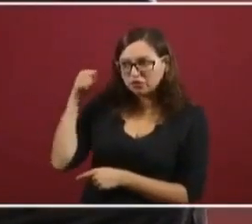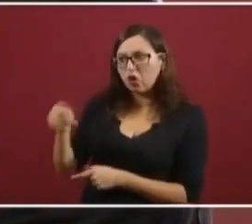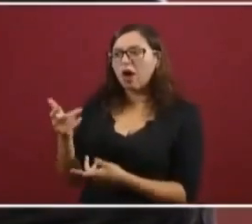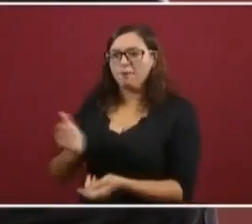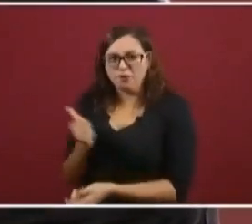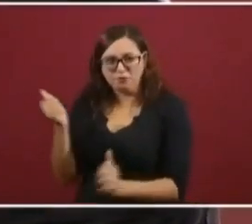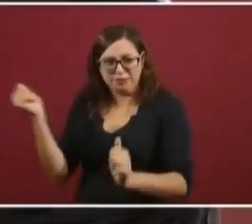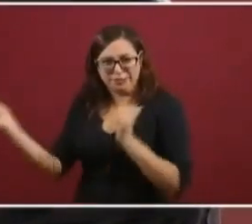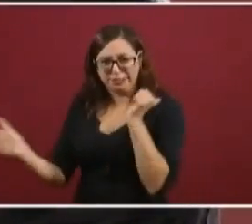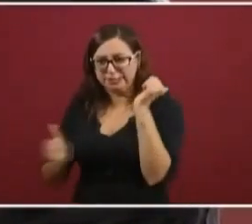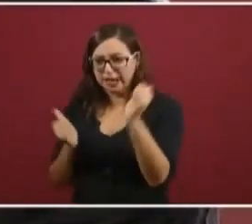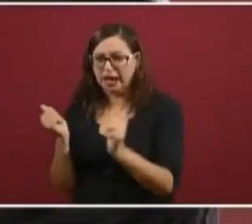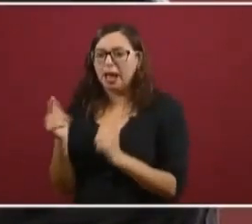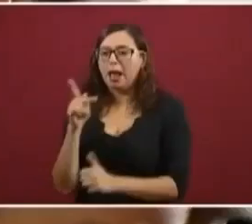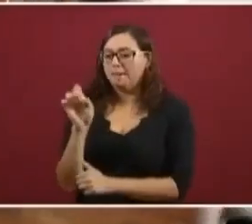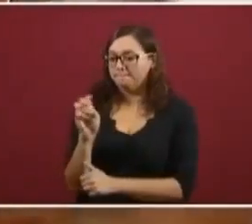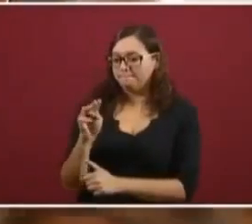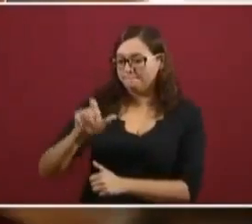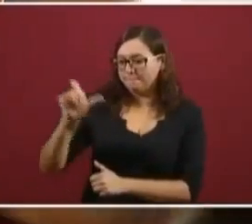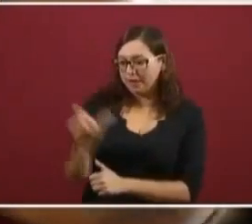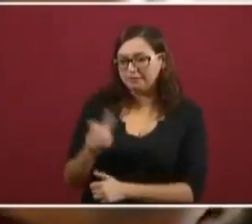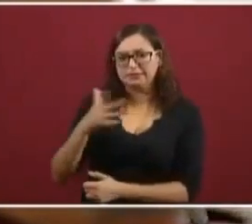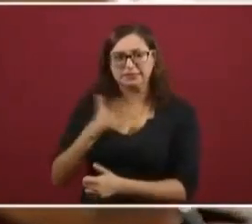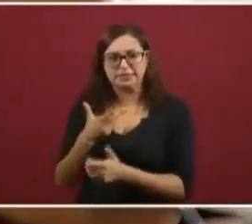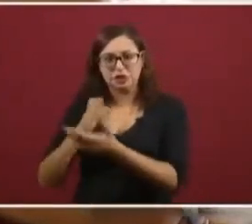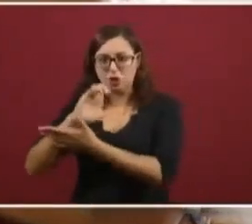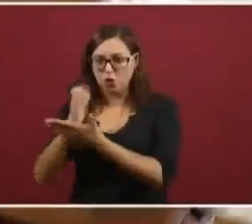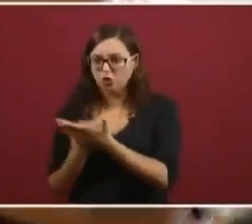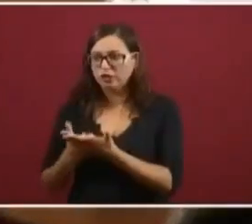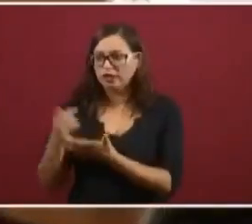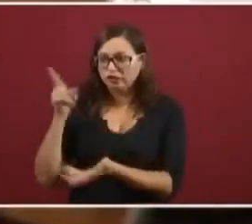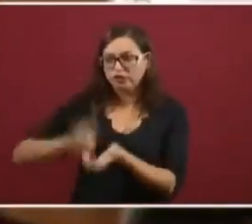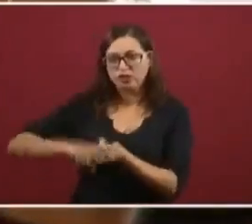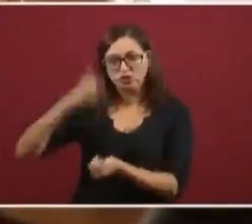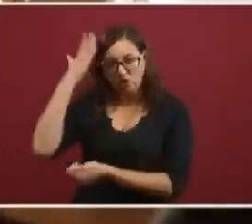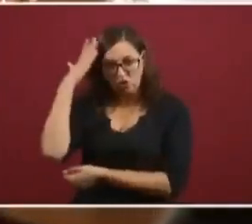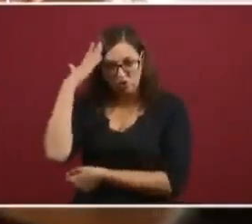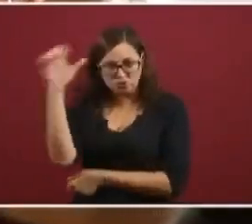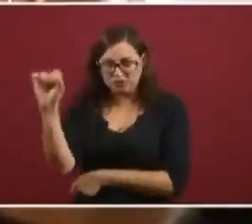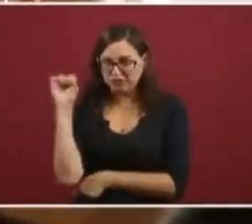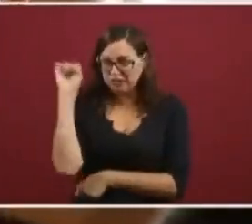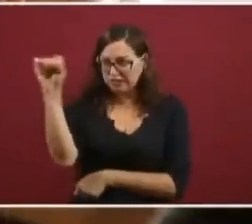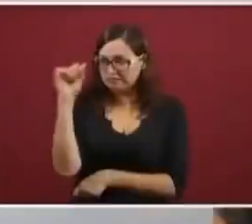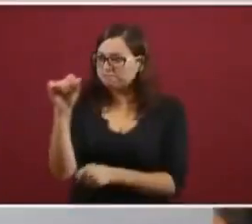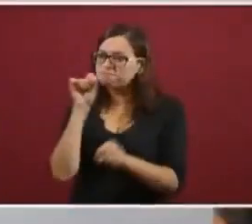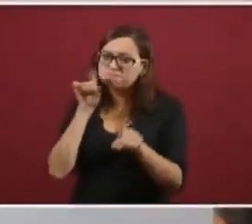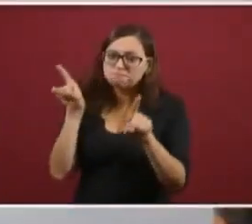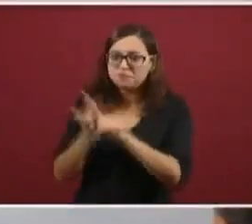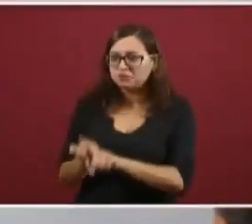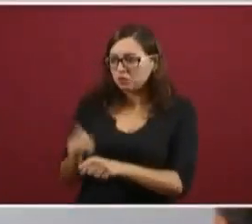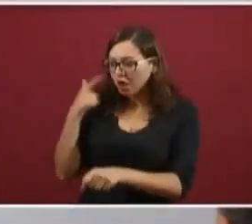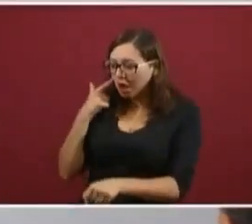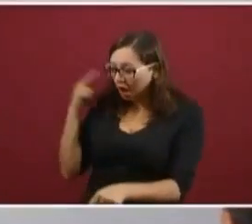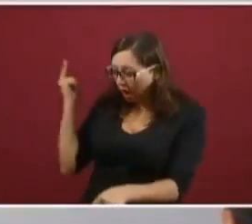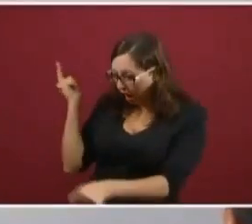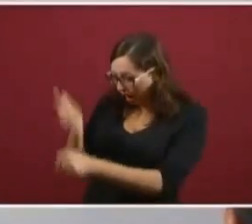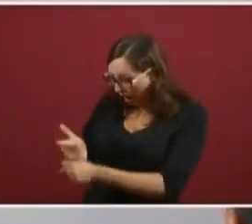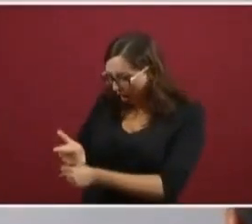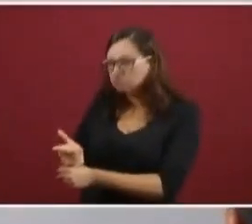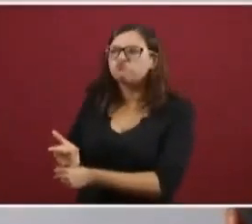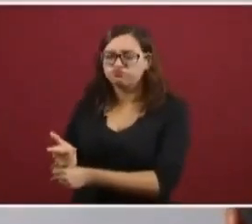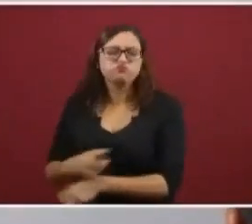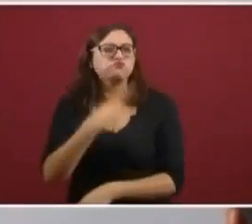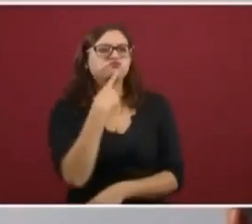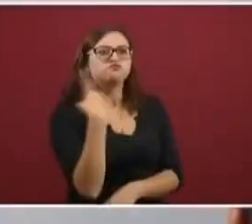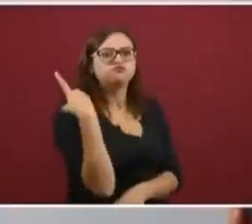petróleos mexicanos mantiene contratos con el mismo líder sindical en el activo samaria tiene miedo porque una ingeniera del